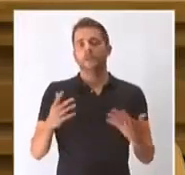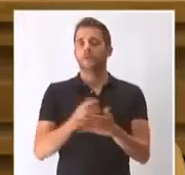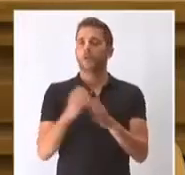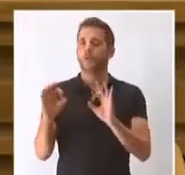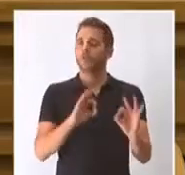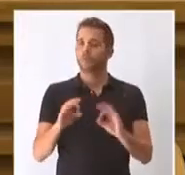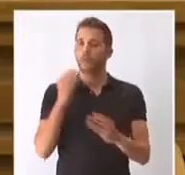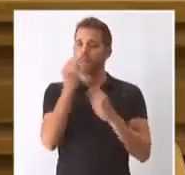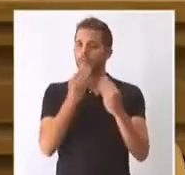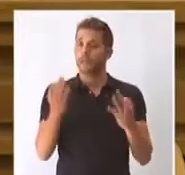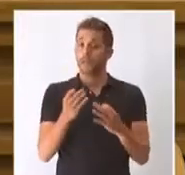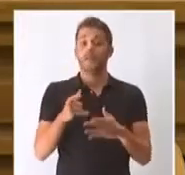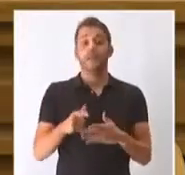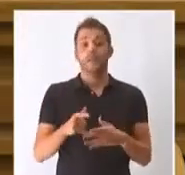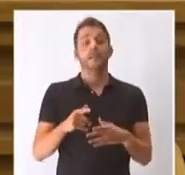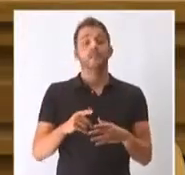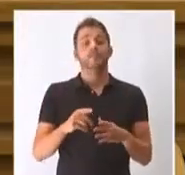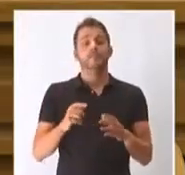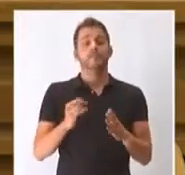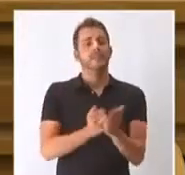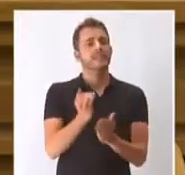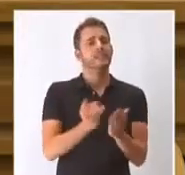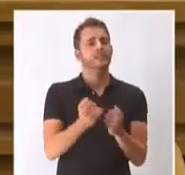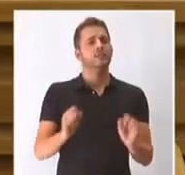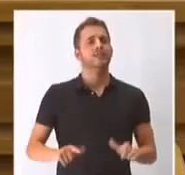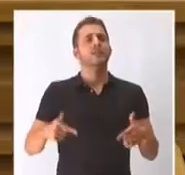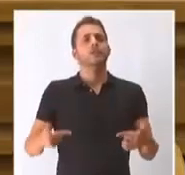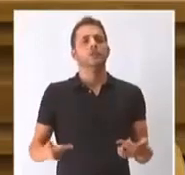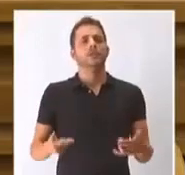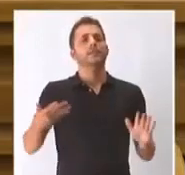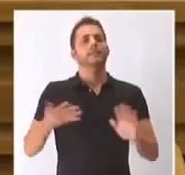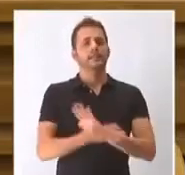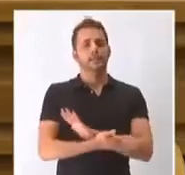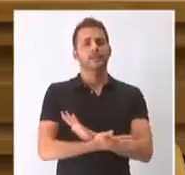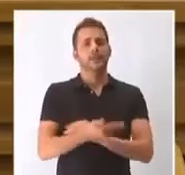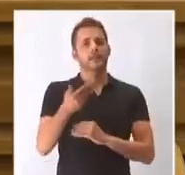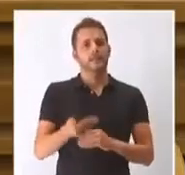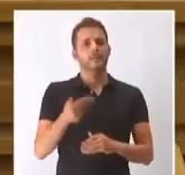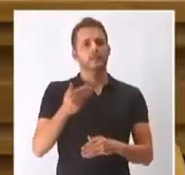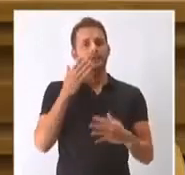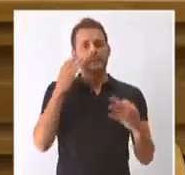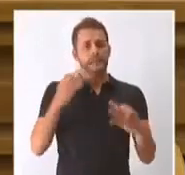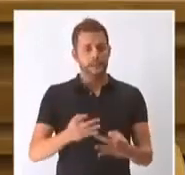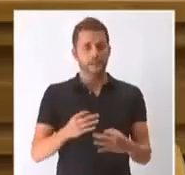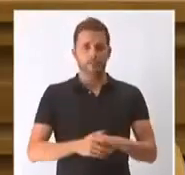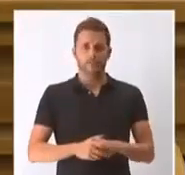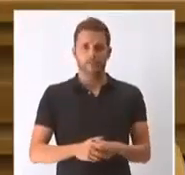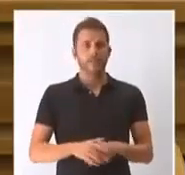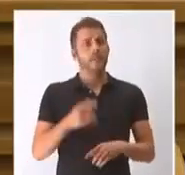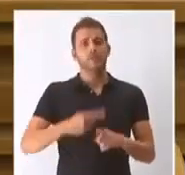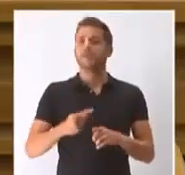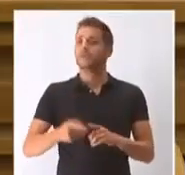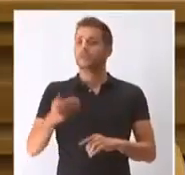y la agricultura ecológica aquí se plantea con seriedad con seriedad y lo que es más importante cosa que soy